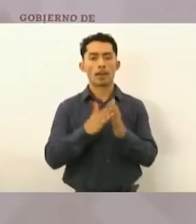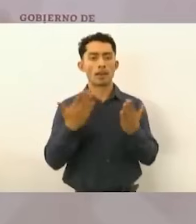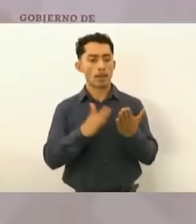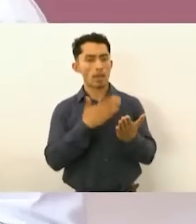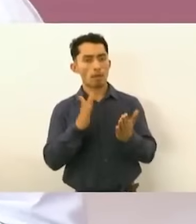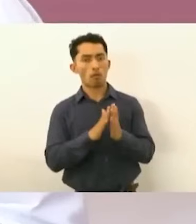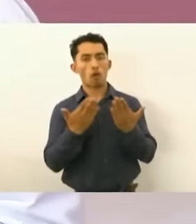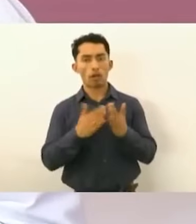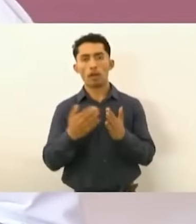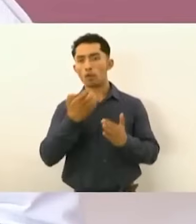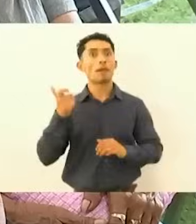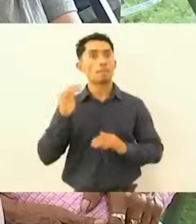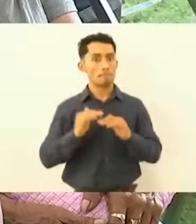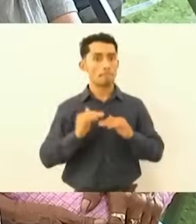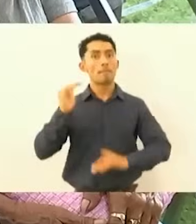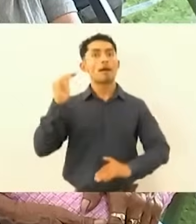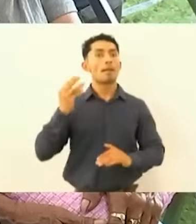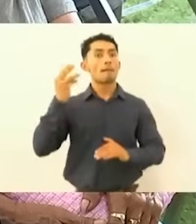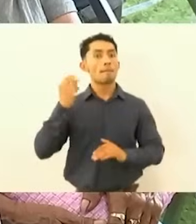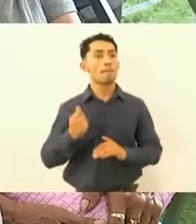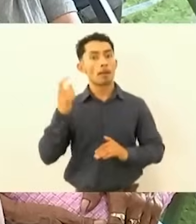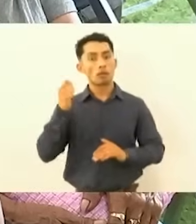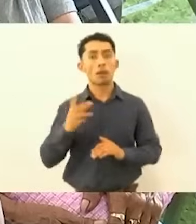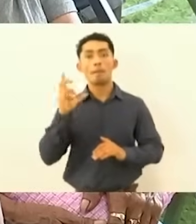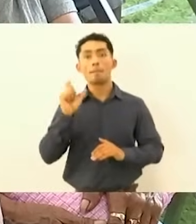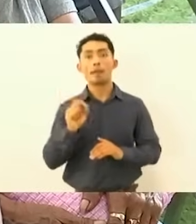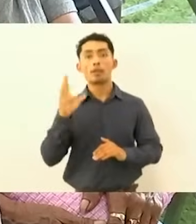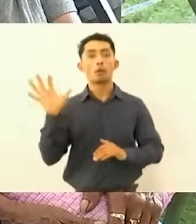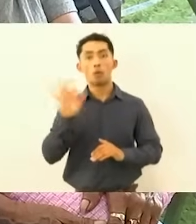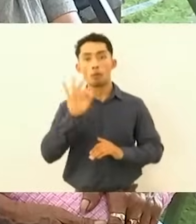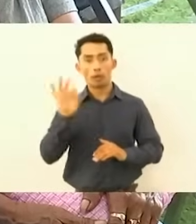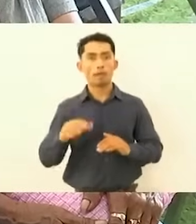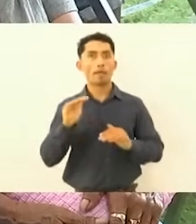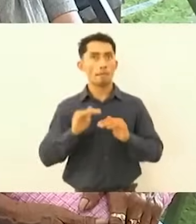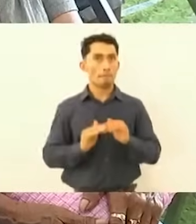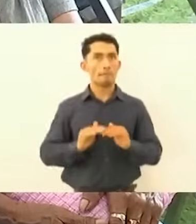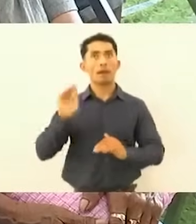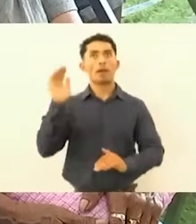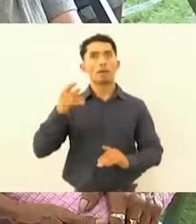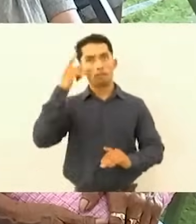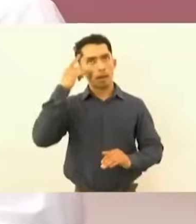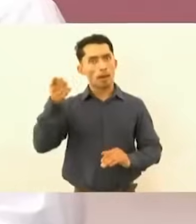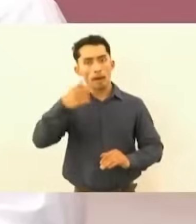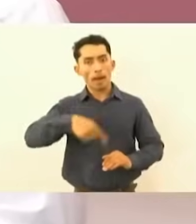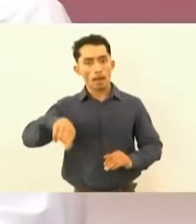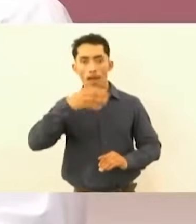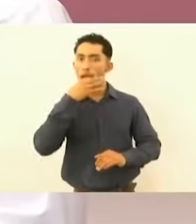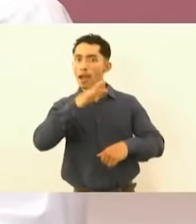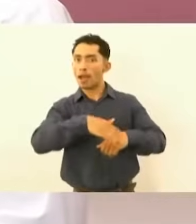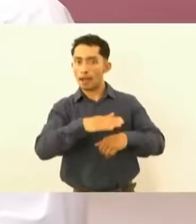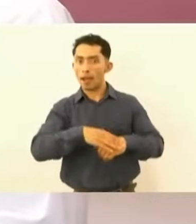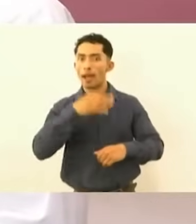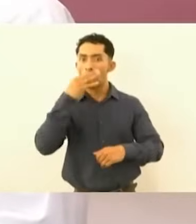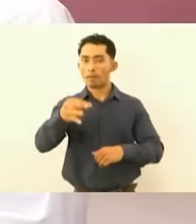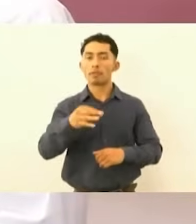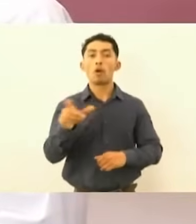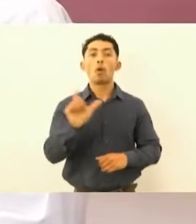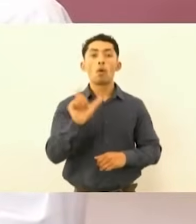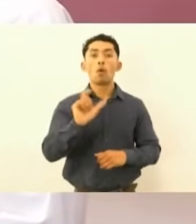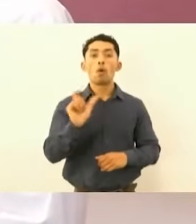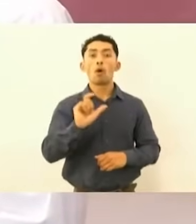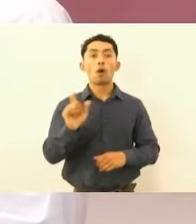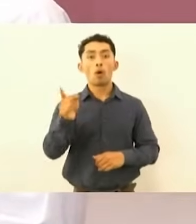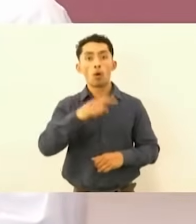lo quieran o no lo quieran. En tanto, este viernes 25 de agosto en Mérida, Yucatán, dirigentes de cámaras empresariales